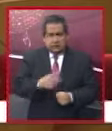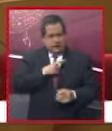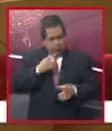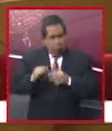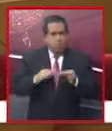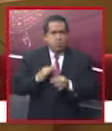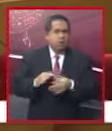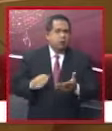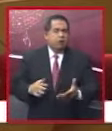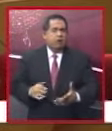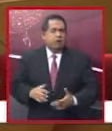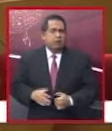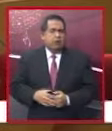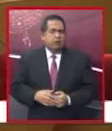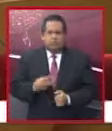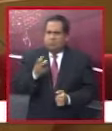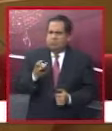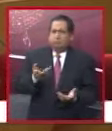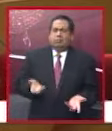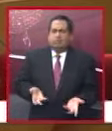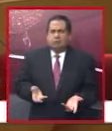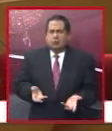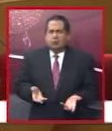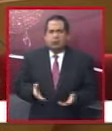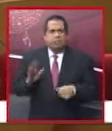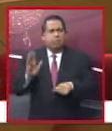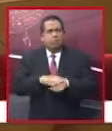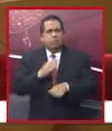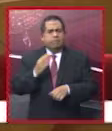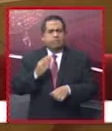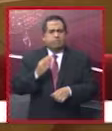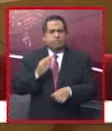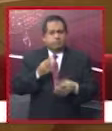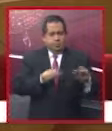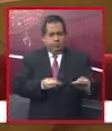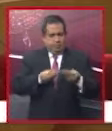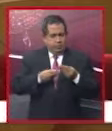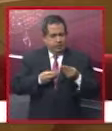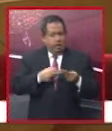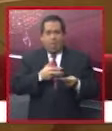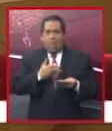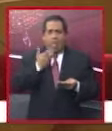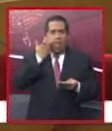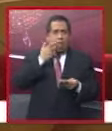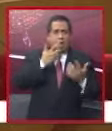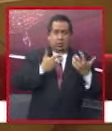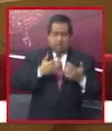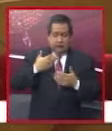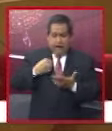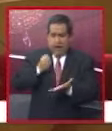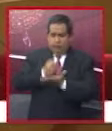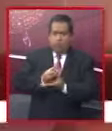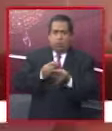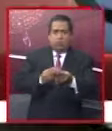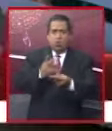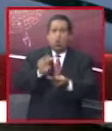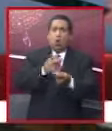cumplir? Entonces, ¿por qué sí se negoció lo aprobado por el